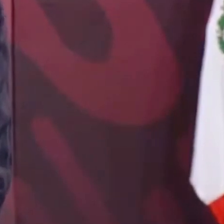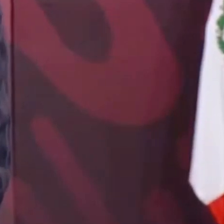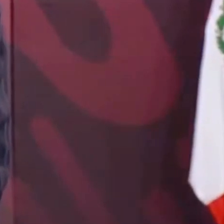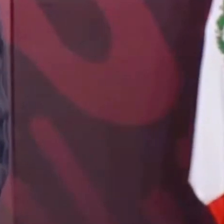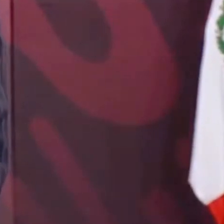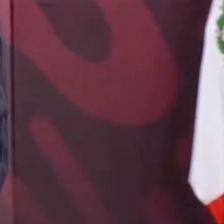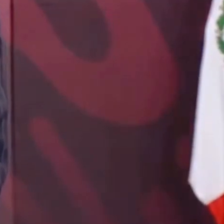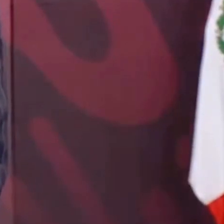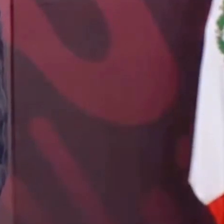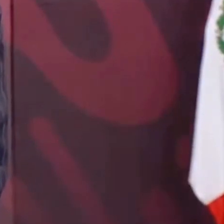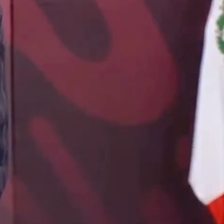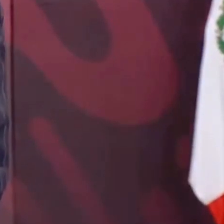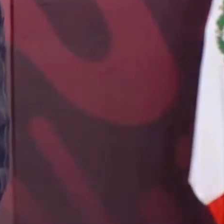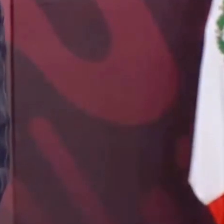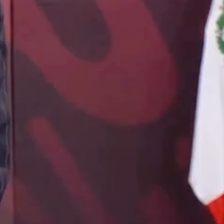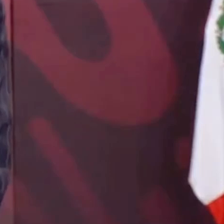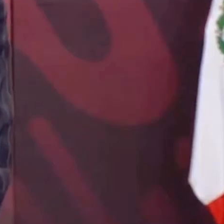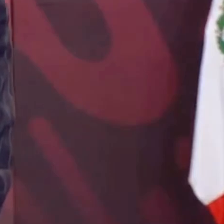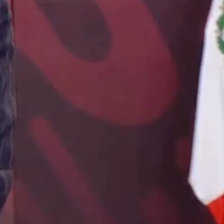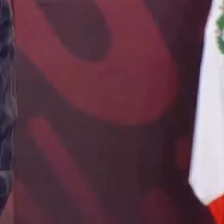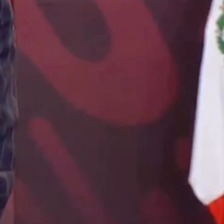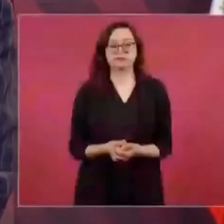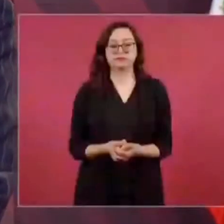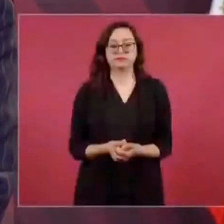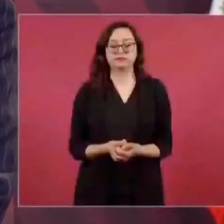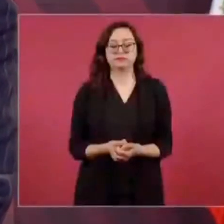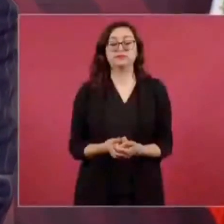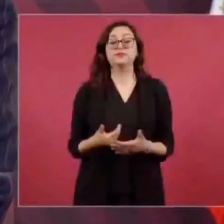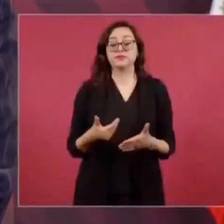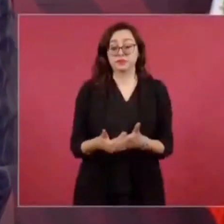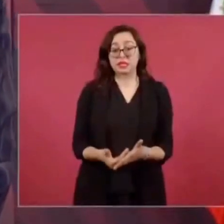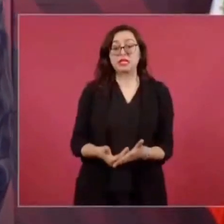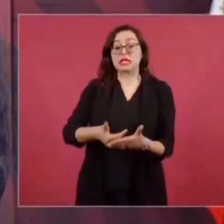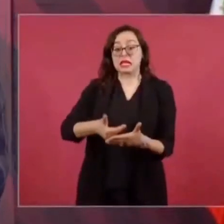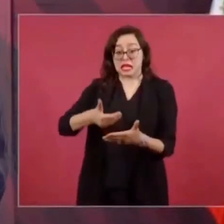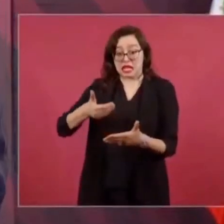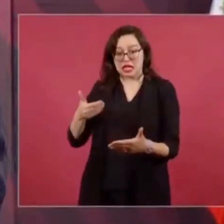más rechazo al